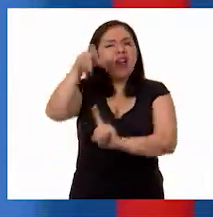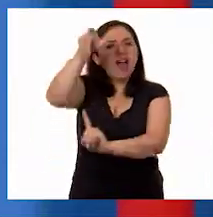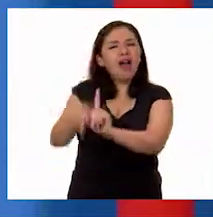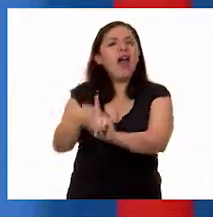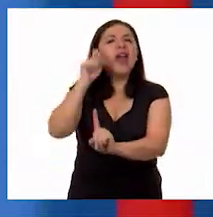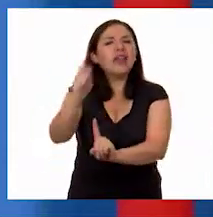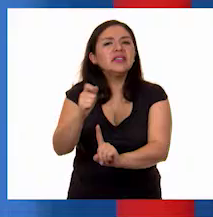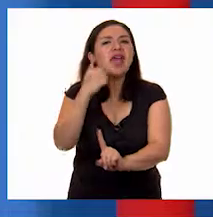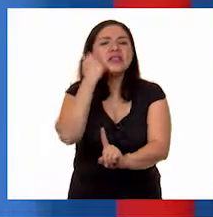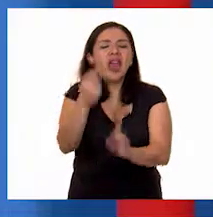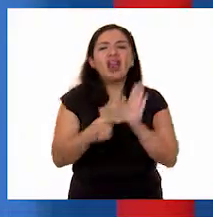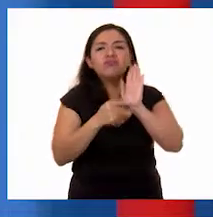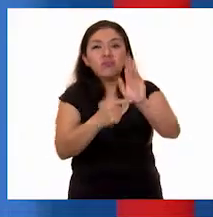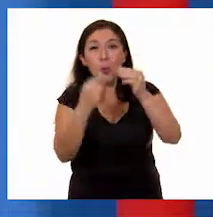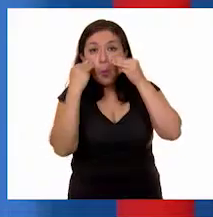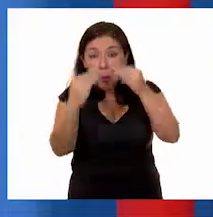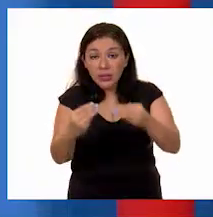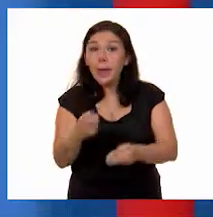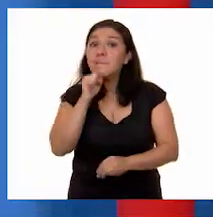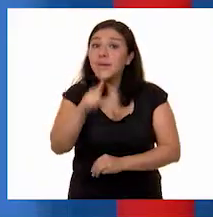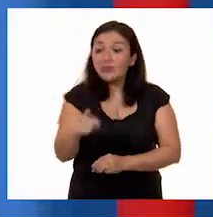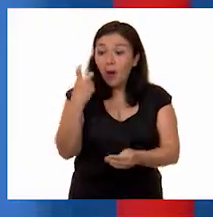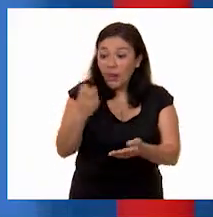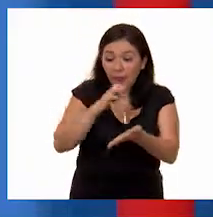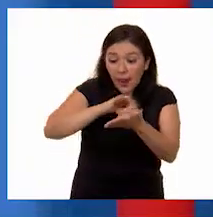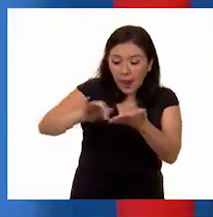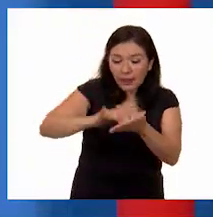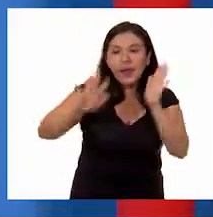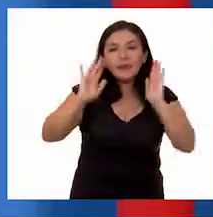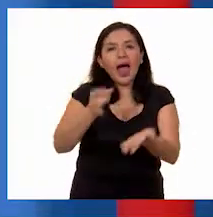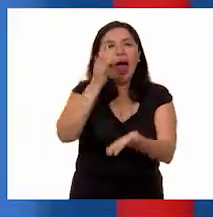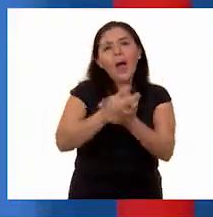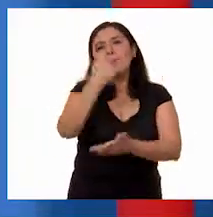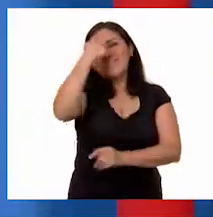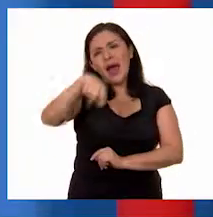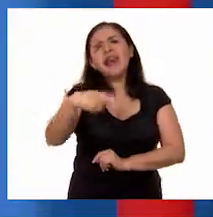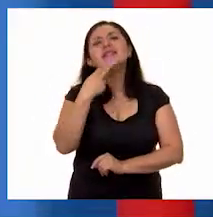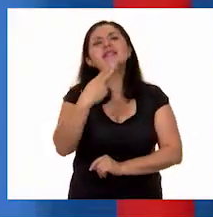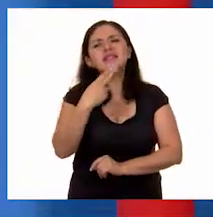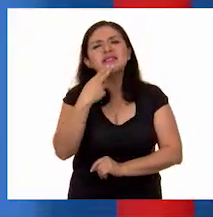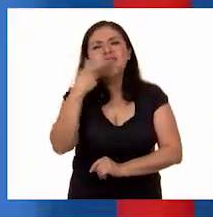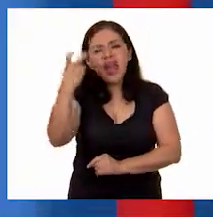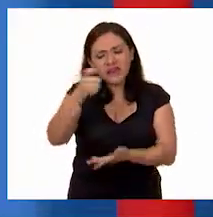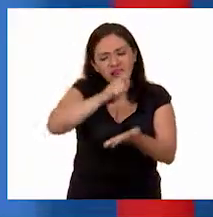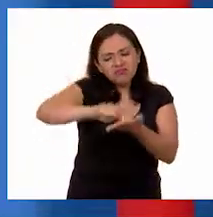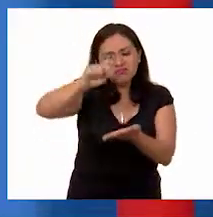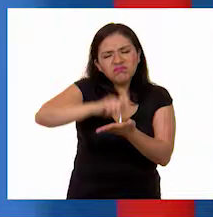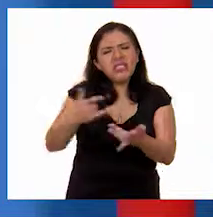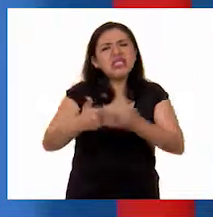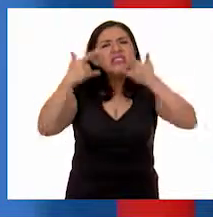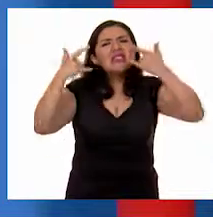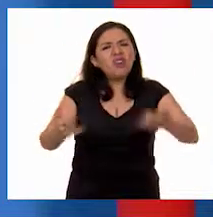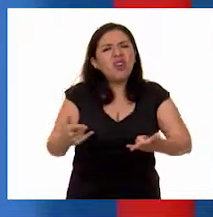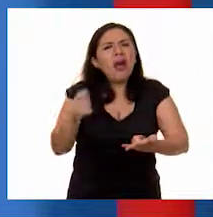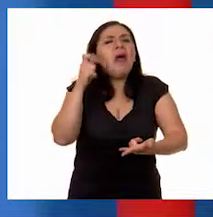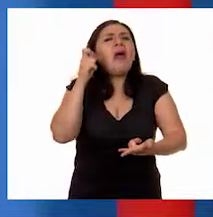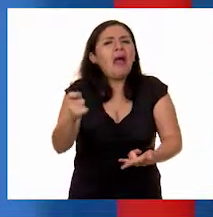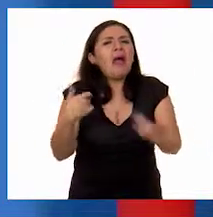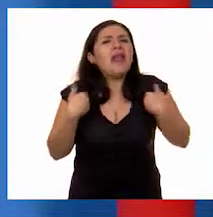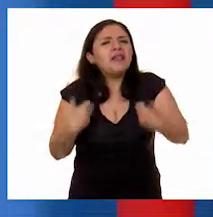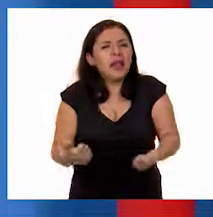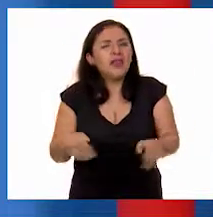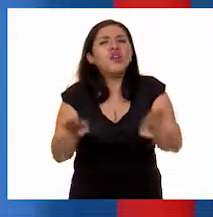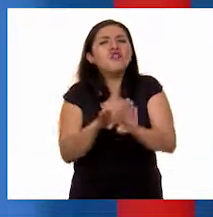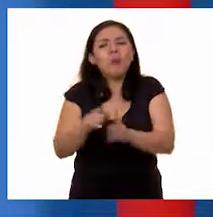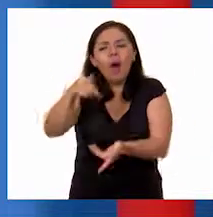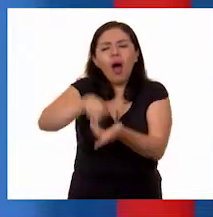autor. También a partir de las lecturas identificamos el propósito, es decir, para qué se escribe un relato histórico e interpretamos también